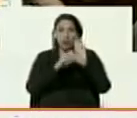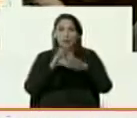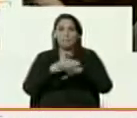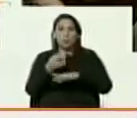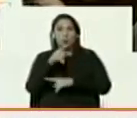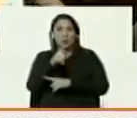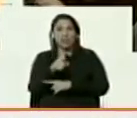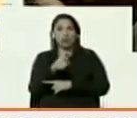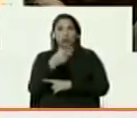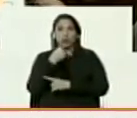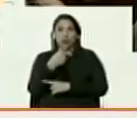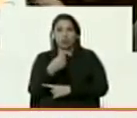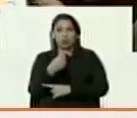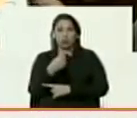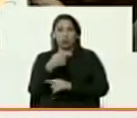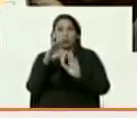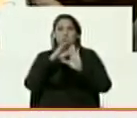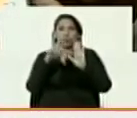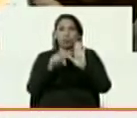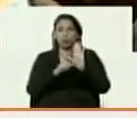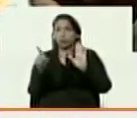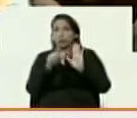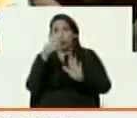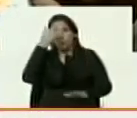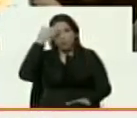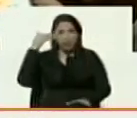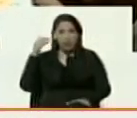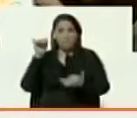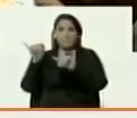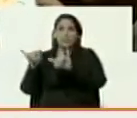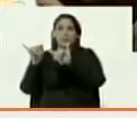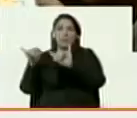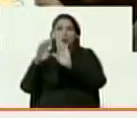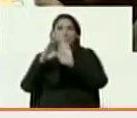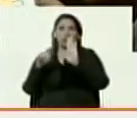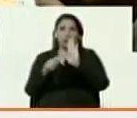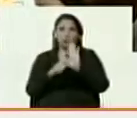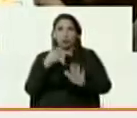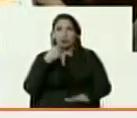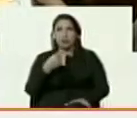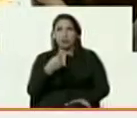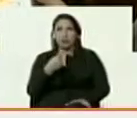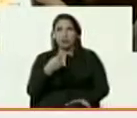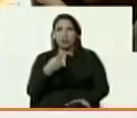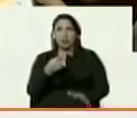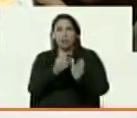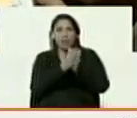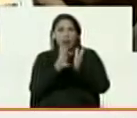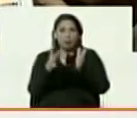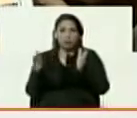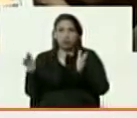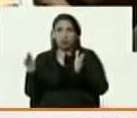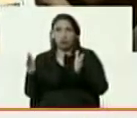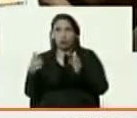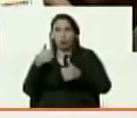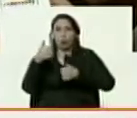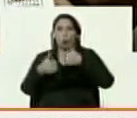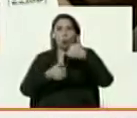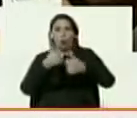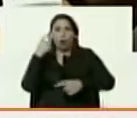la Constitución. No hay que olvidar que la propia Constitución te señala los lapsos en los cuales se